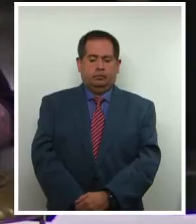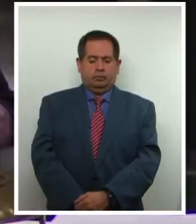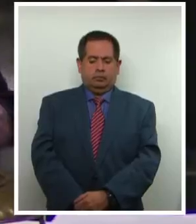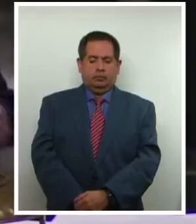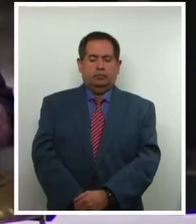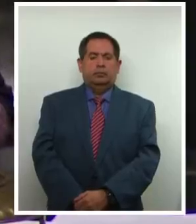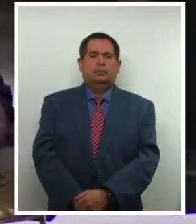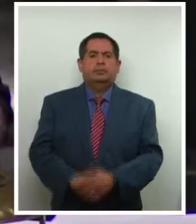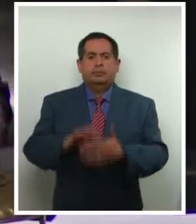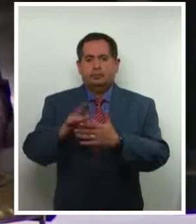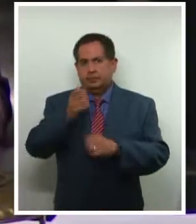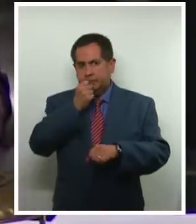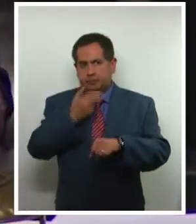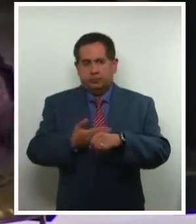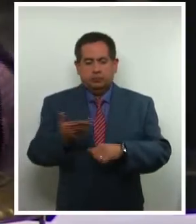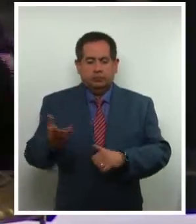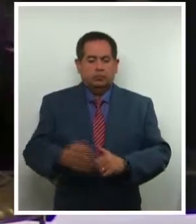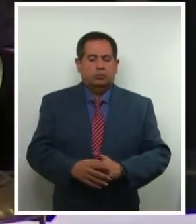Gracias, secretaria.